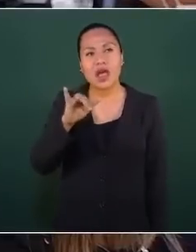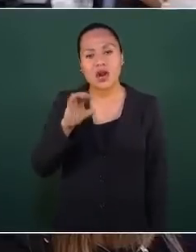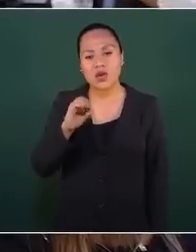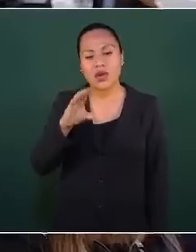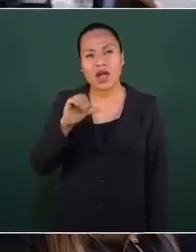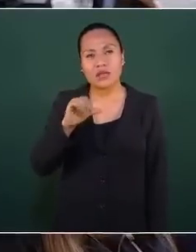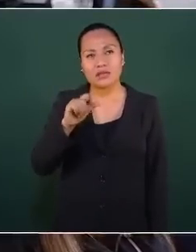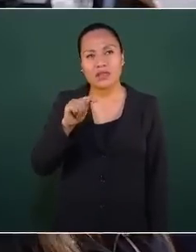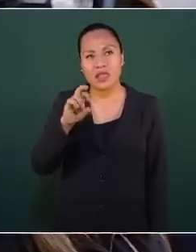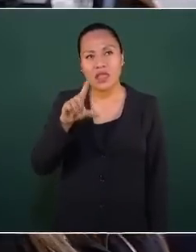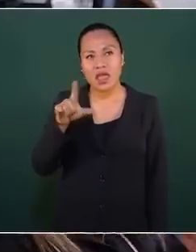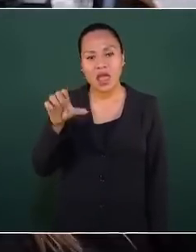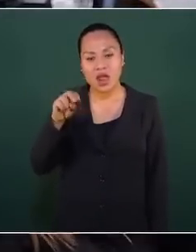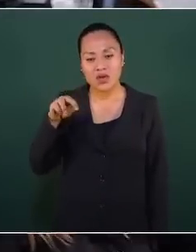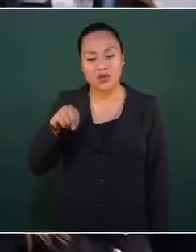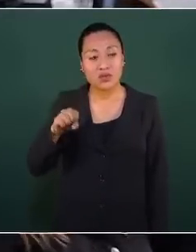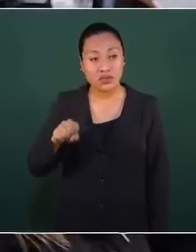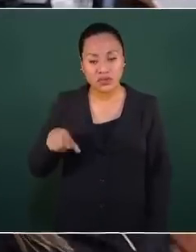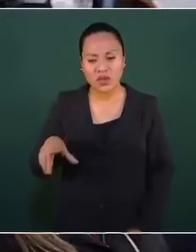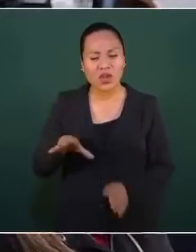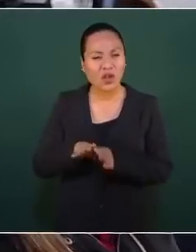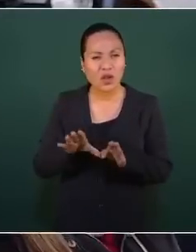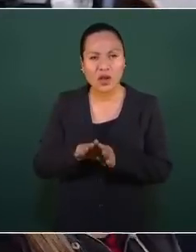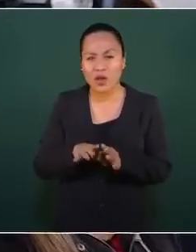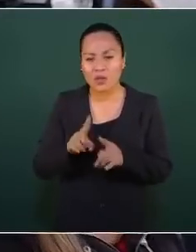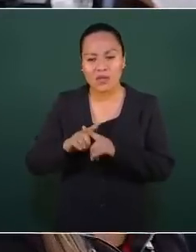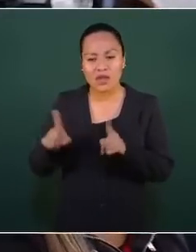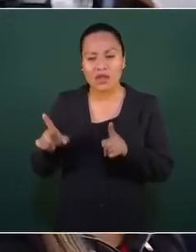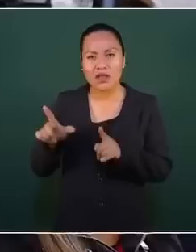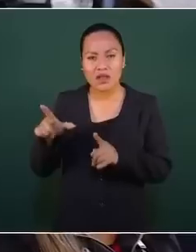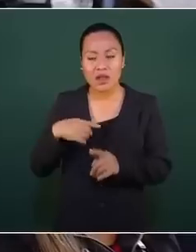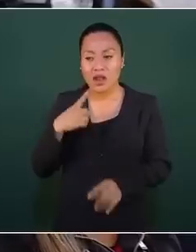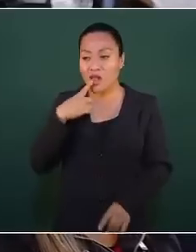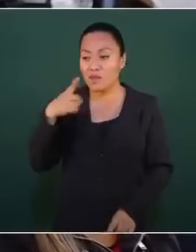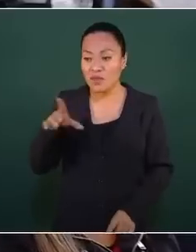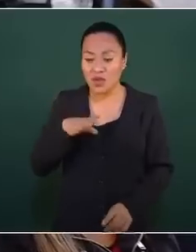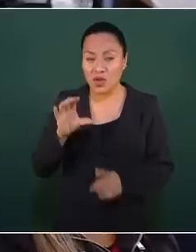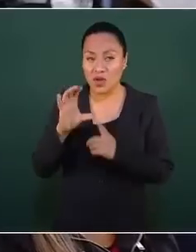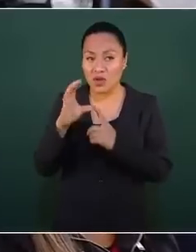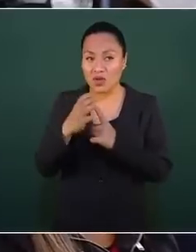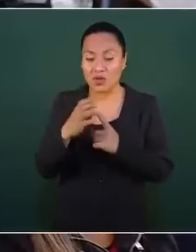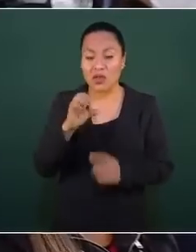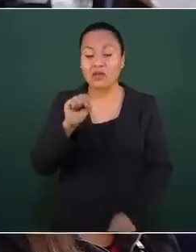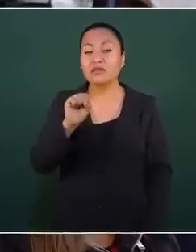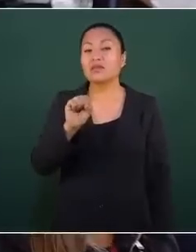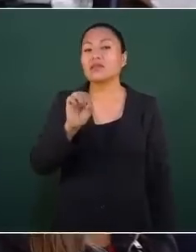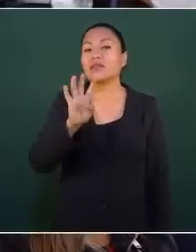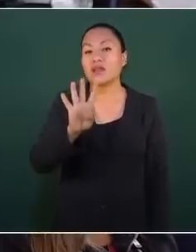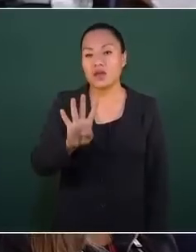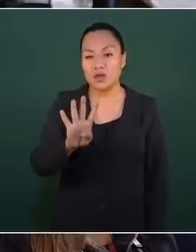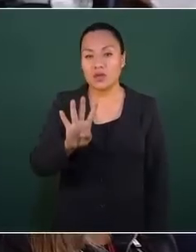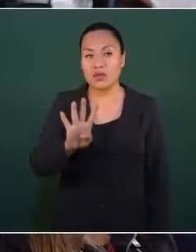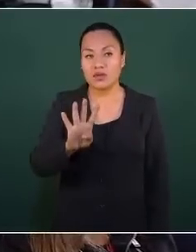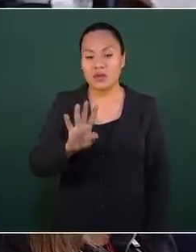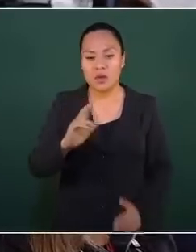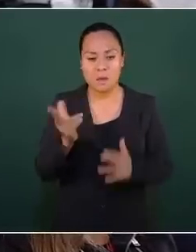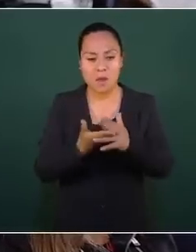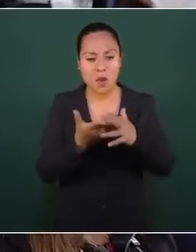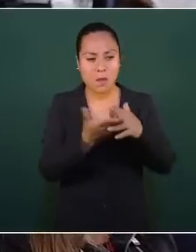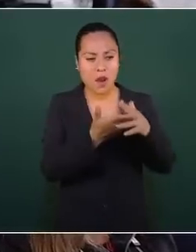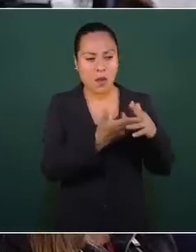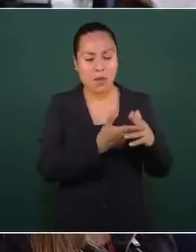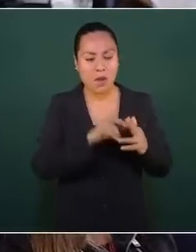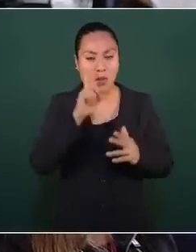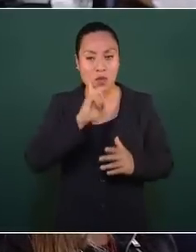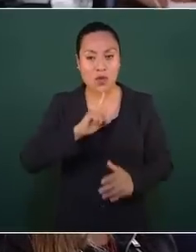ha puesto una alerta sobre la comisión presuntamente de 64 feminicidios en estos 9 meses